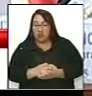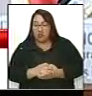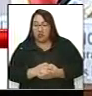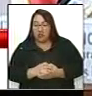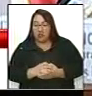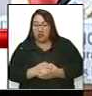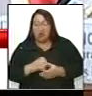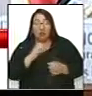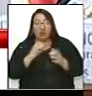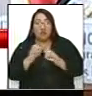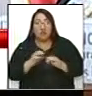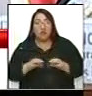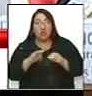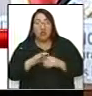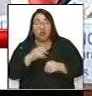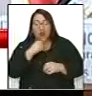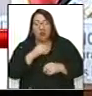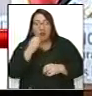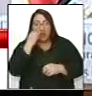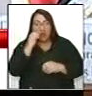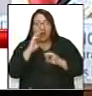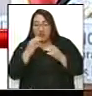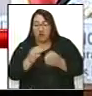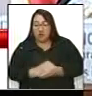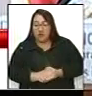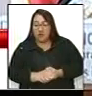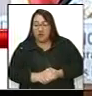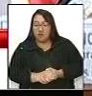comunicadora y referente social de mujeres y madres de familia;